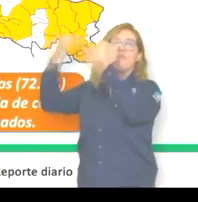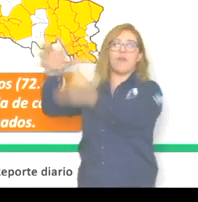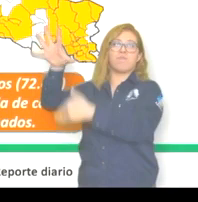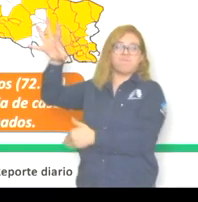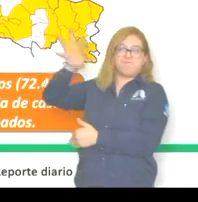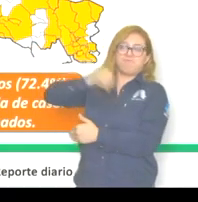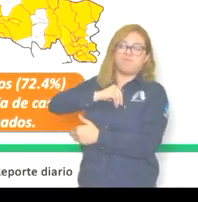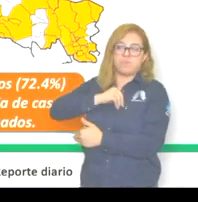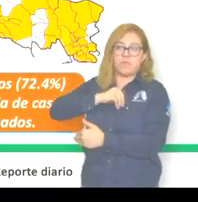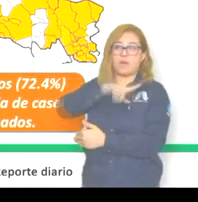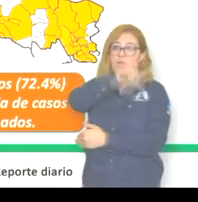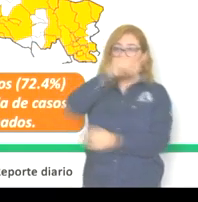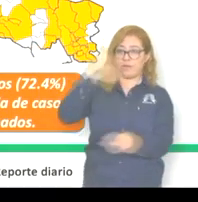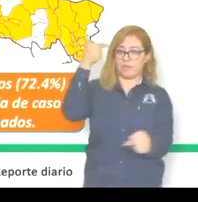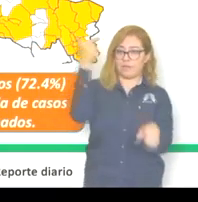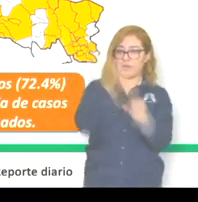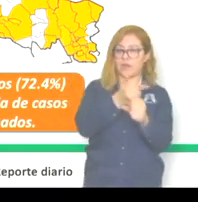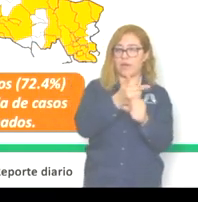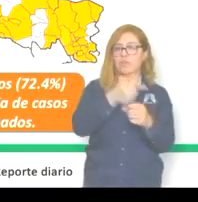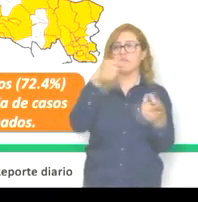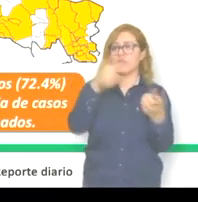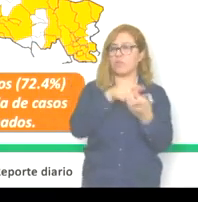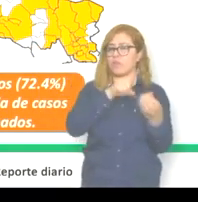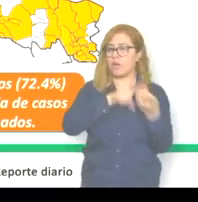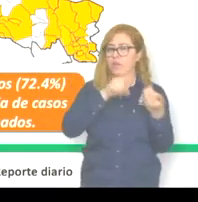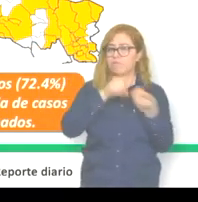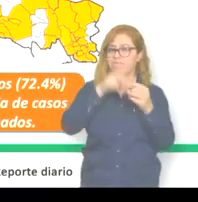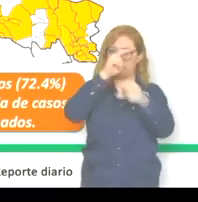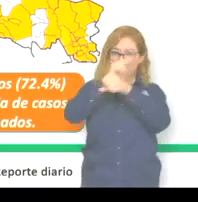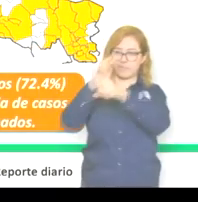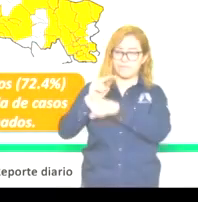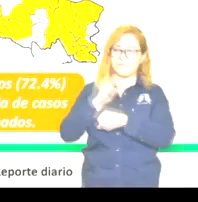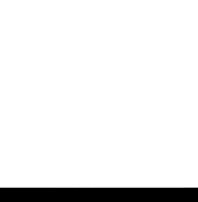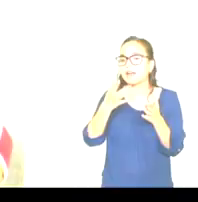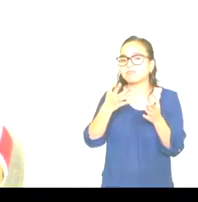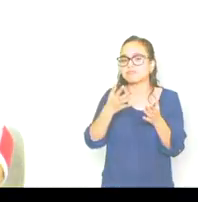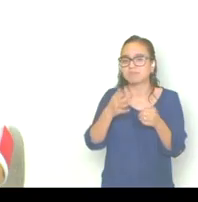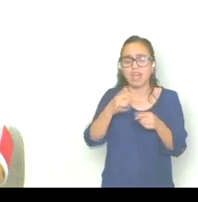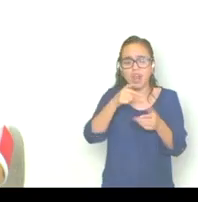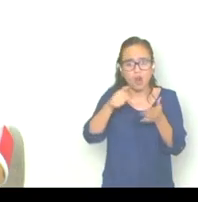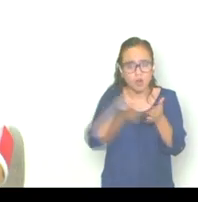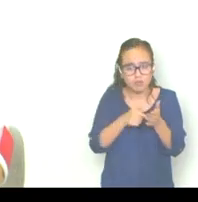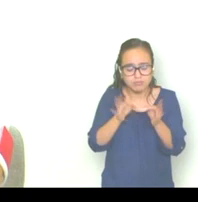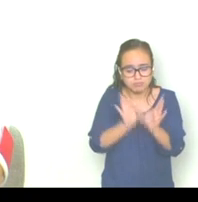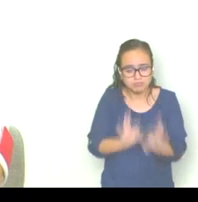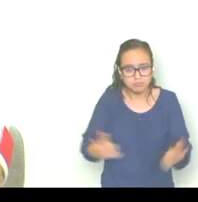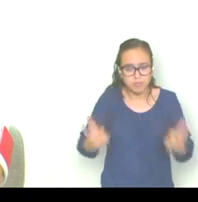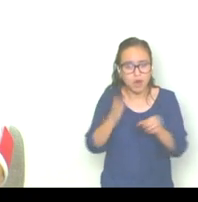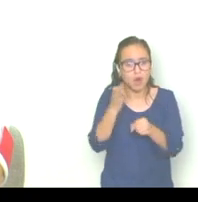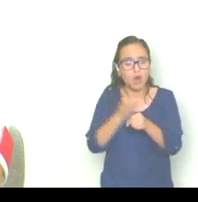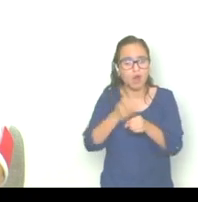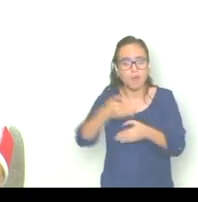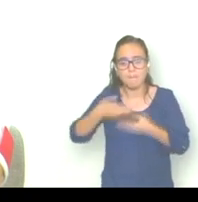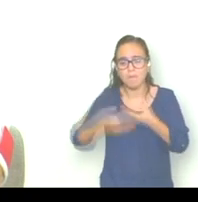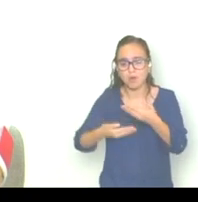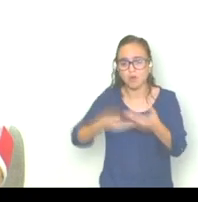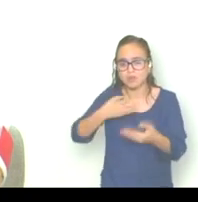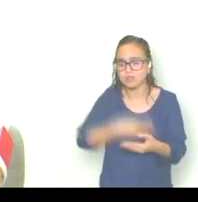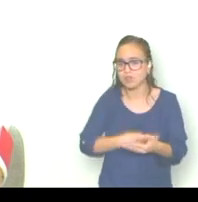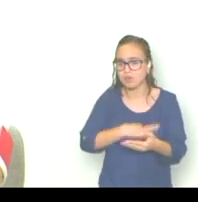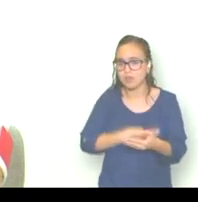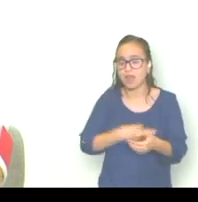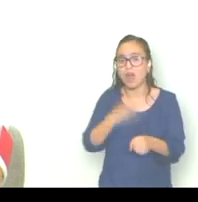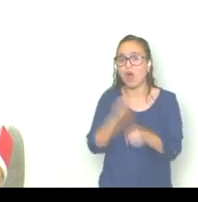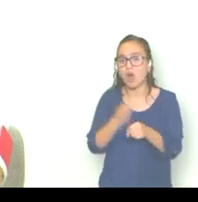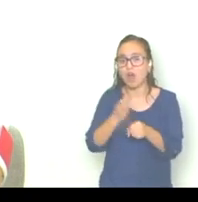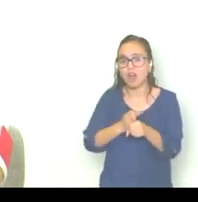que fueron detectados gracias a las acciones de atención médica y vigilancia epidemiológica. Estamos transitando en la epidemia, estamos nuevamente en los picos